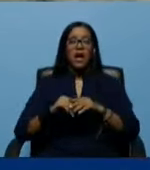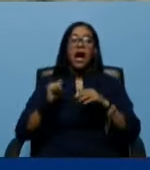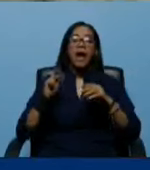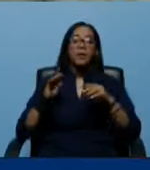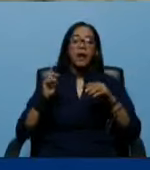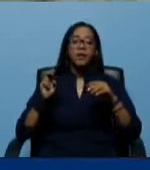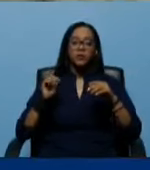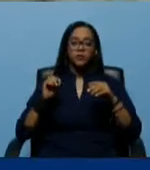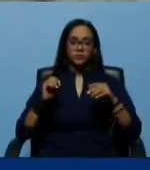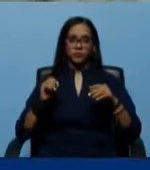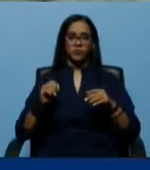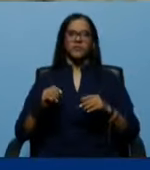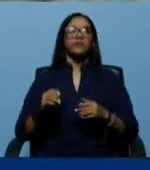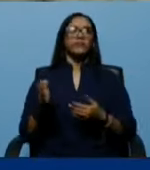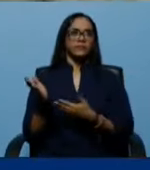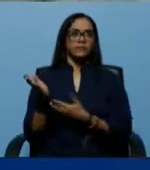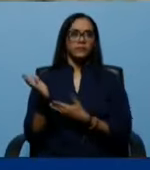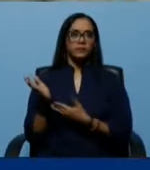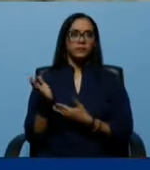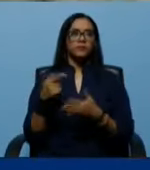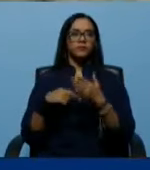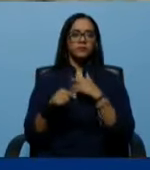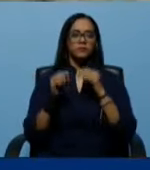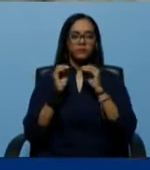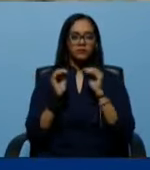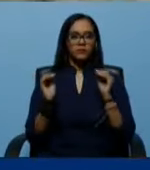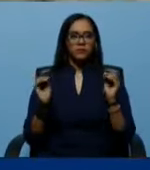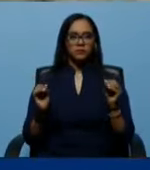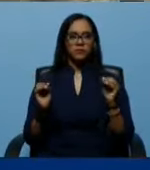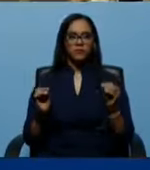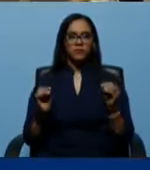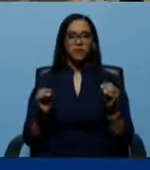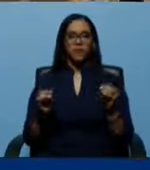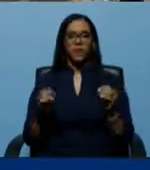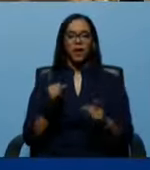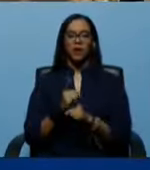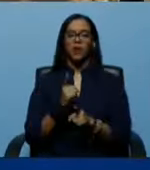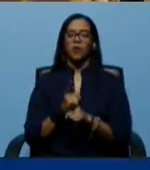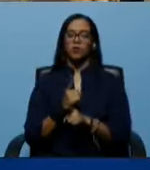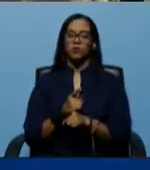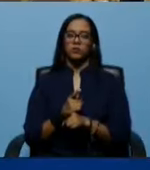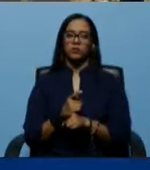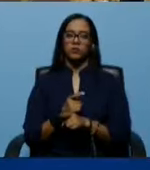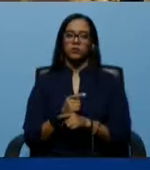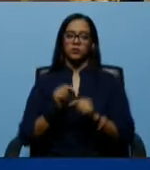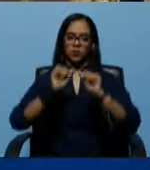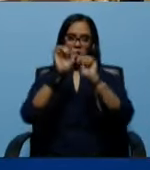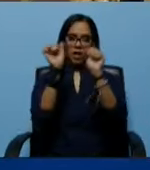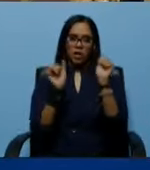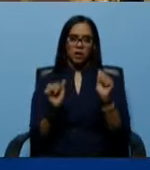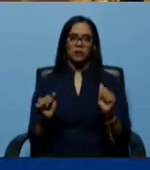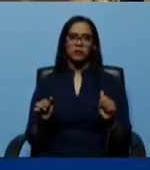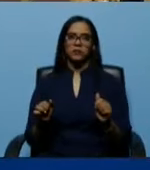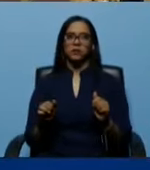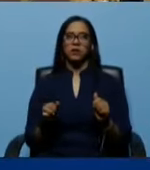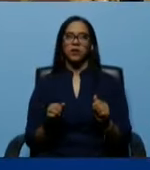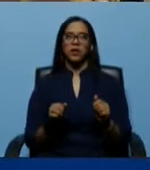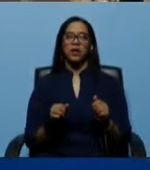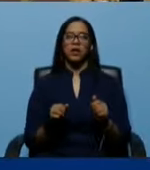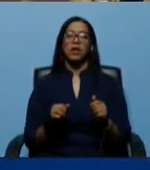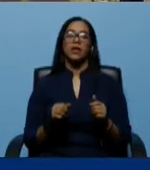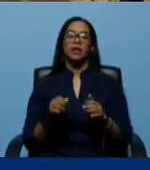Reverón. Y para ello vamos a convocar al concurso de artistas y de